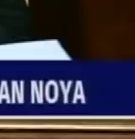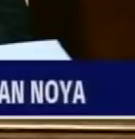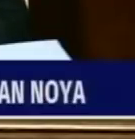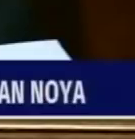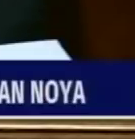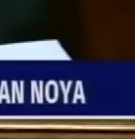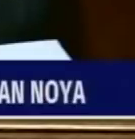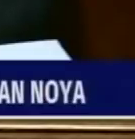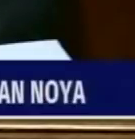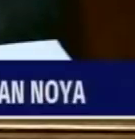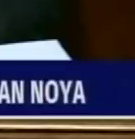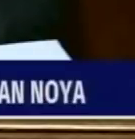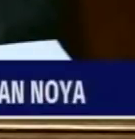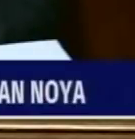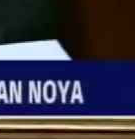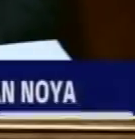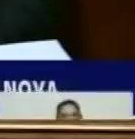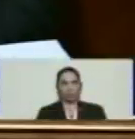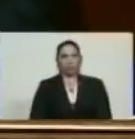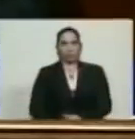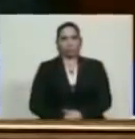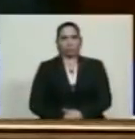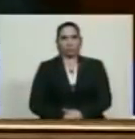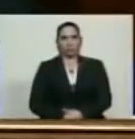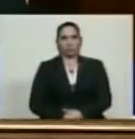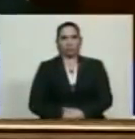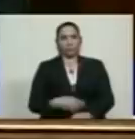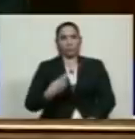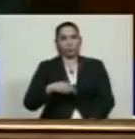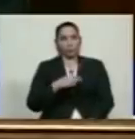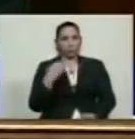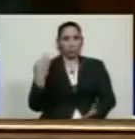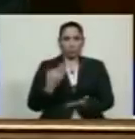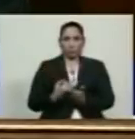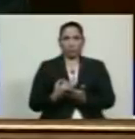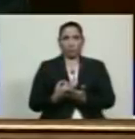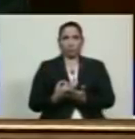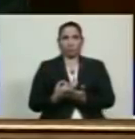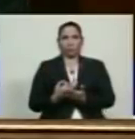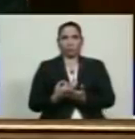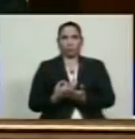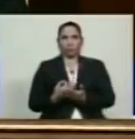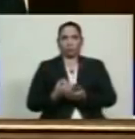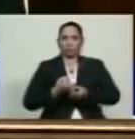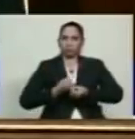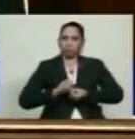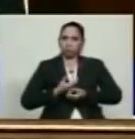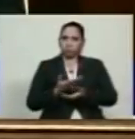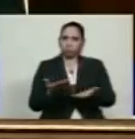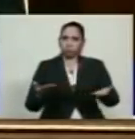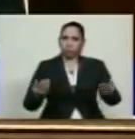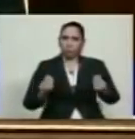cuando los homenajes quizás deberíamos hacerlos en vida, ¿no? A quienes han entregado toda su vida para